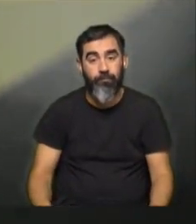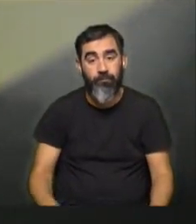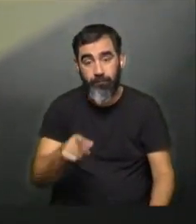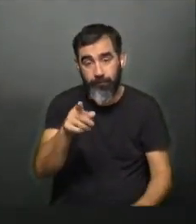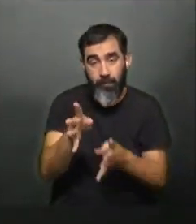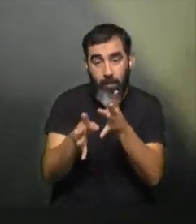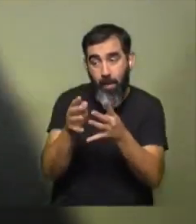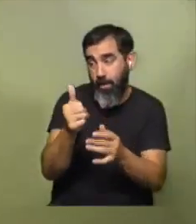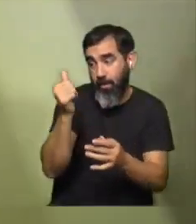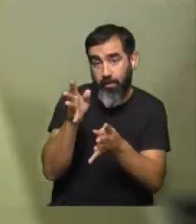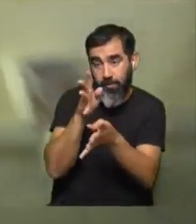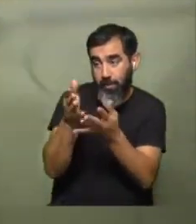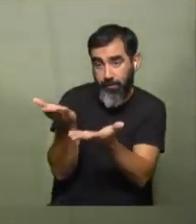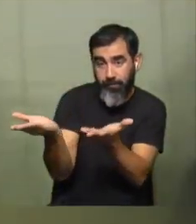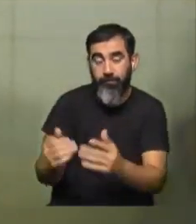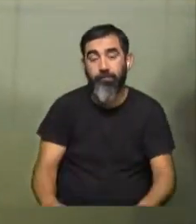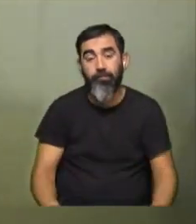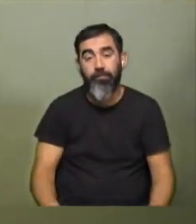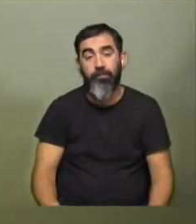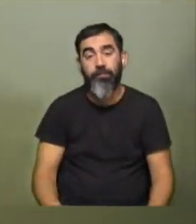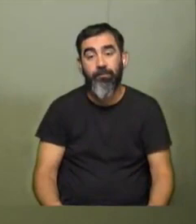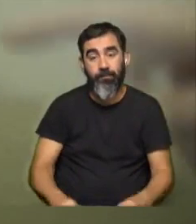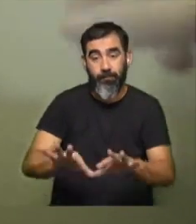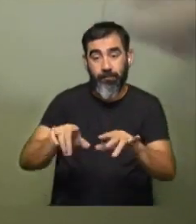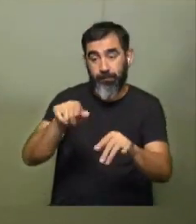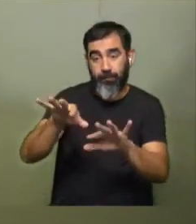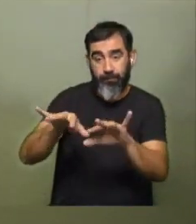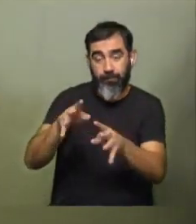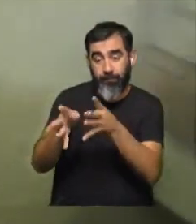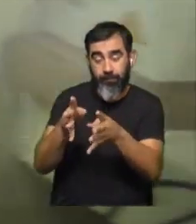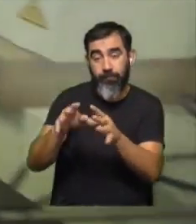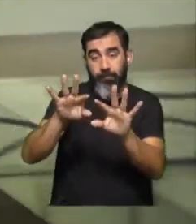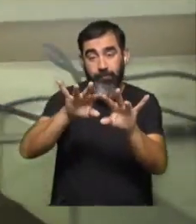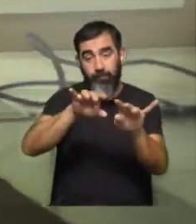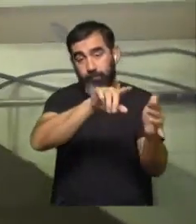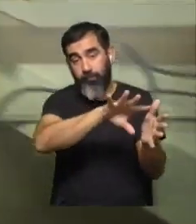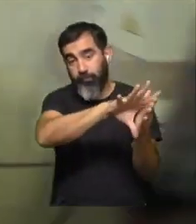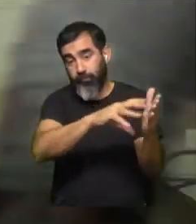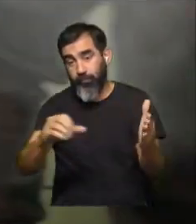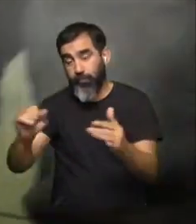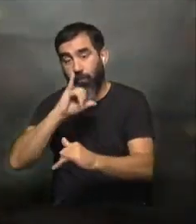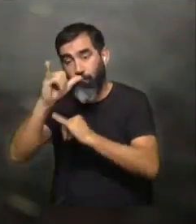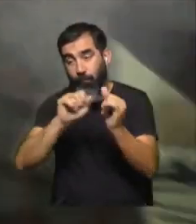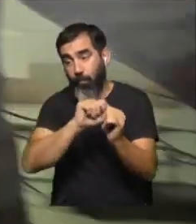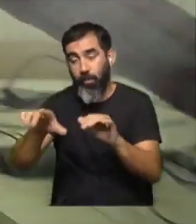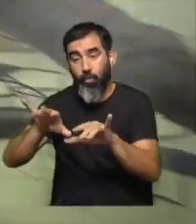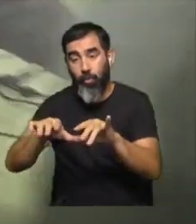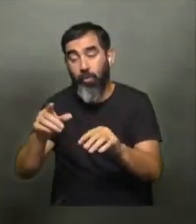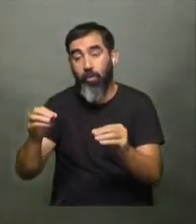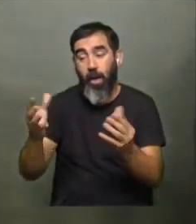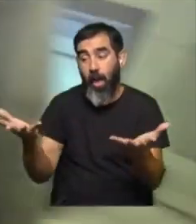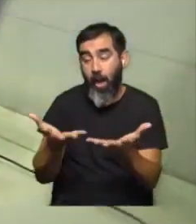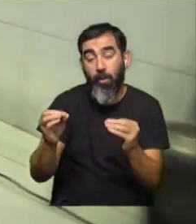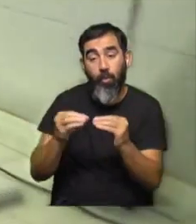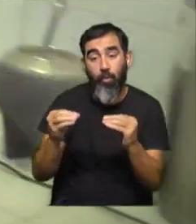está aquí atrás. Esa es la consola. De ahí pasa a la computadora, donde Mauro ahora está